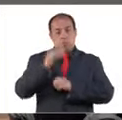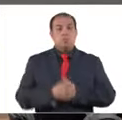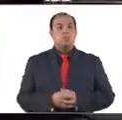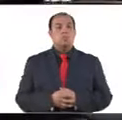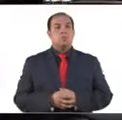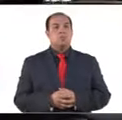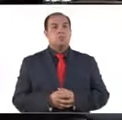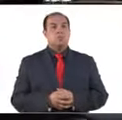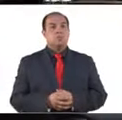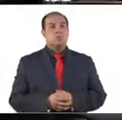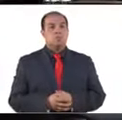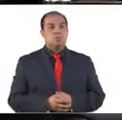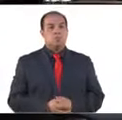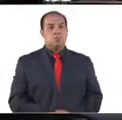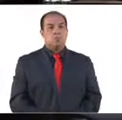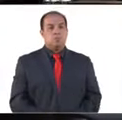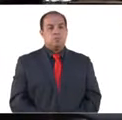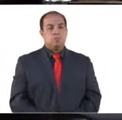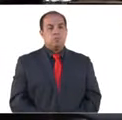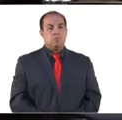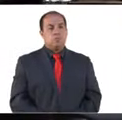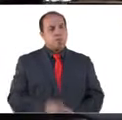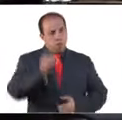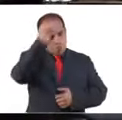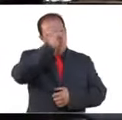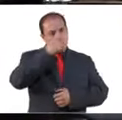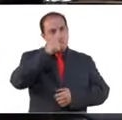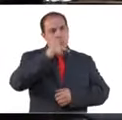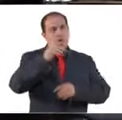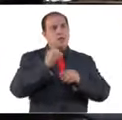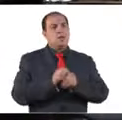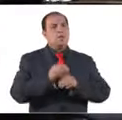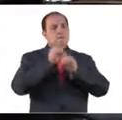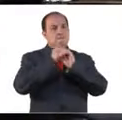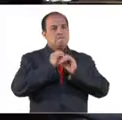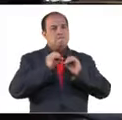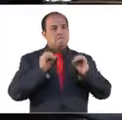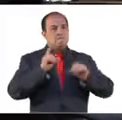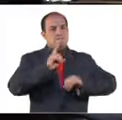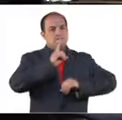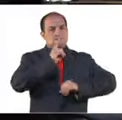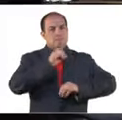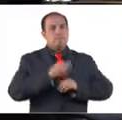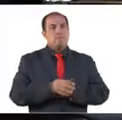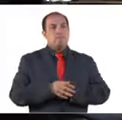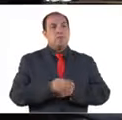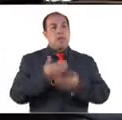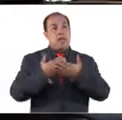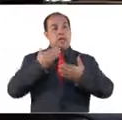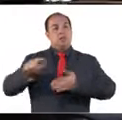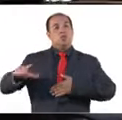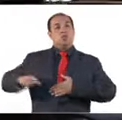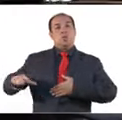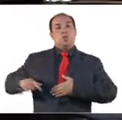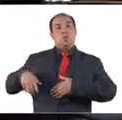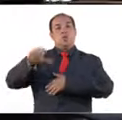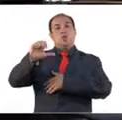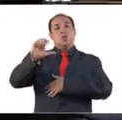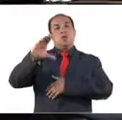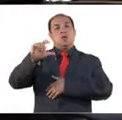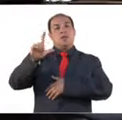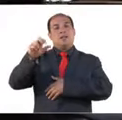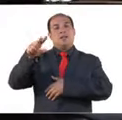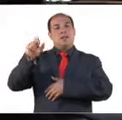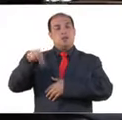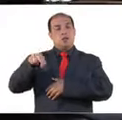ese contexto también, ¿qué opina sobre el silencio en el propio sexenio calderonista cuando en 2011 firmaron